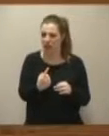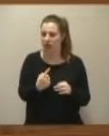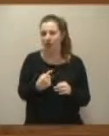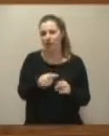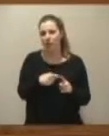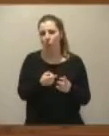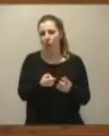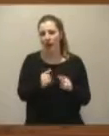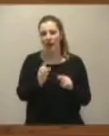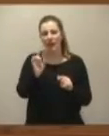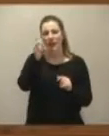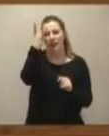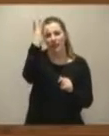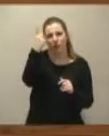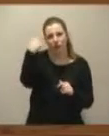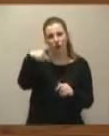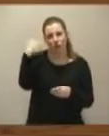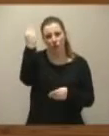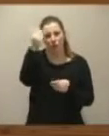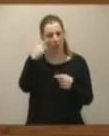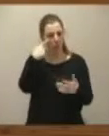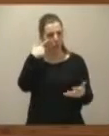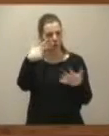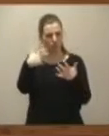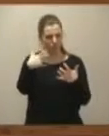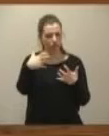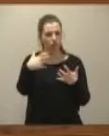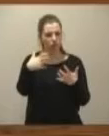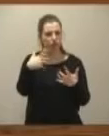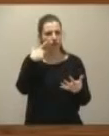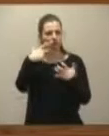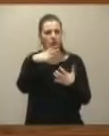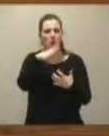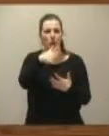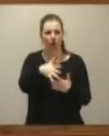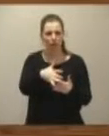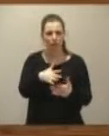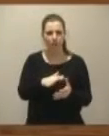resultado, cuando menos, llamativa. ¿Llamativa por qué?